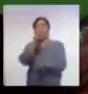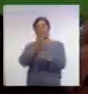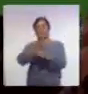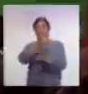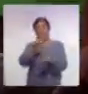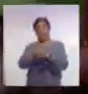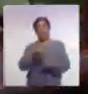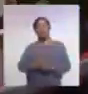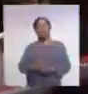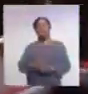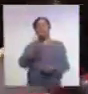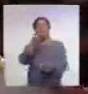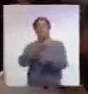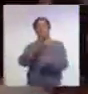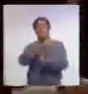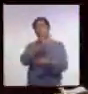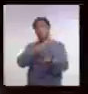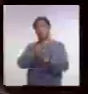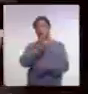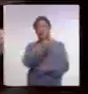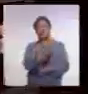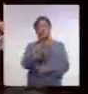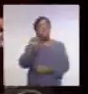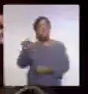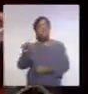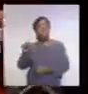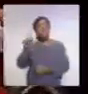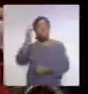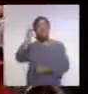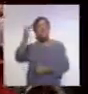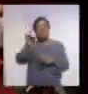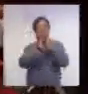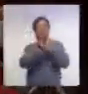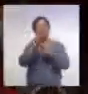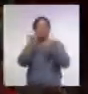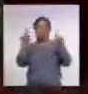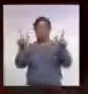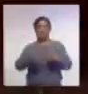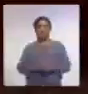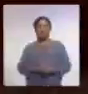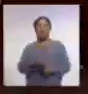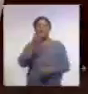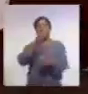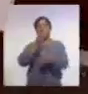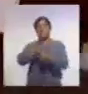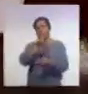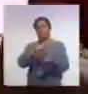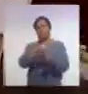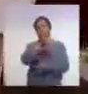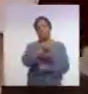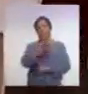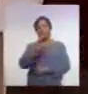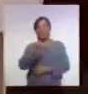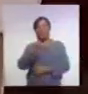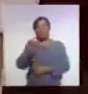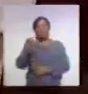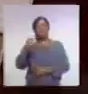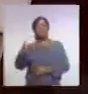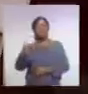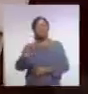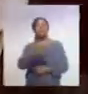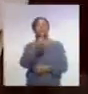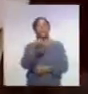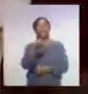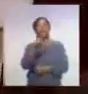El segundo puesto lo obtuvo Fátima Sánchez de Santa Cruz Tlaxcala y el tercer lugar lo ocupó María del Carmen Guzmán de Papalotla.